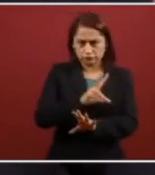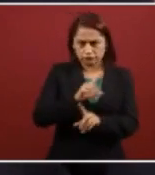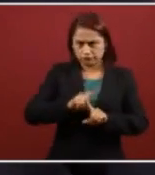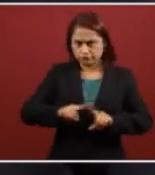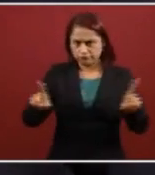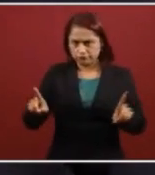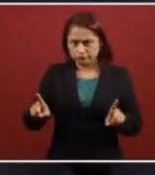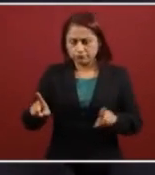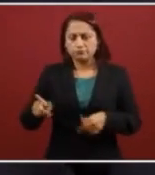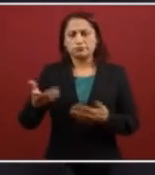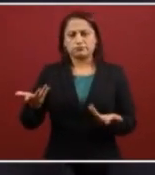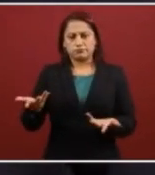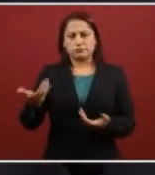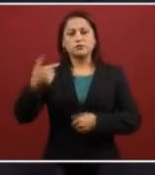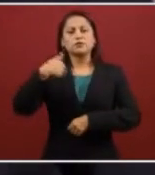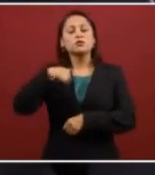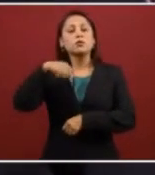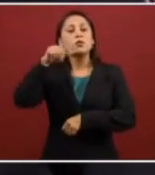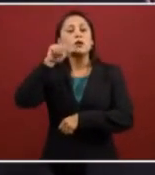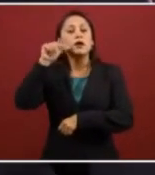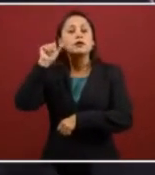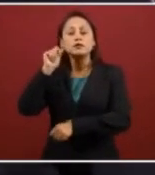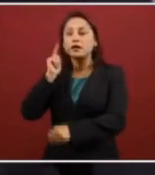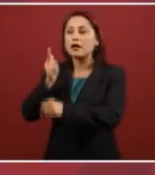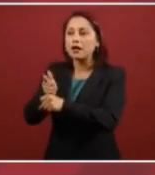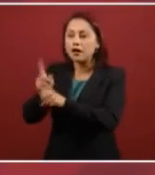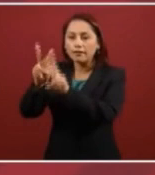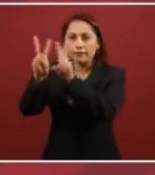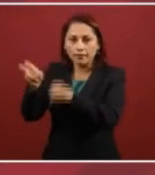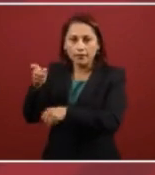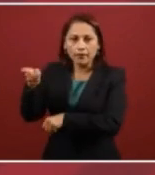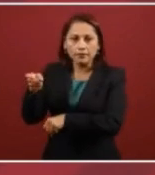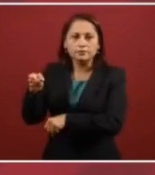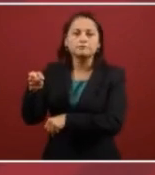yesterday I was informed de este tema, of this matter.